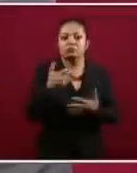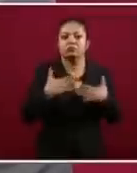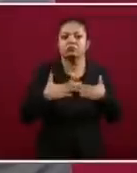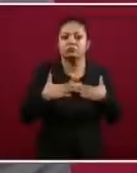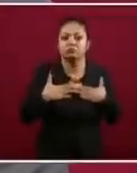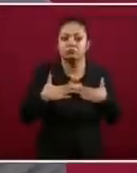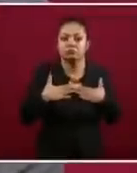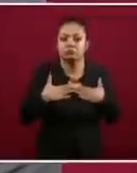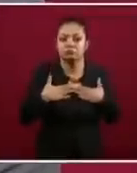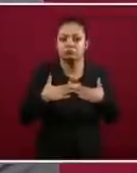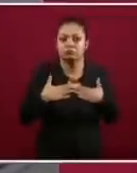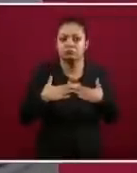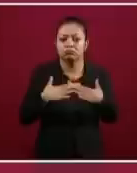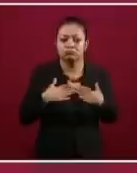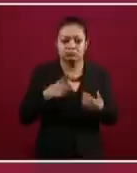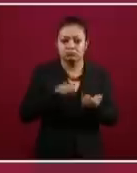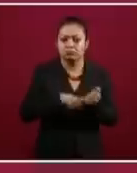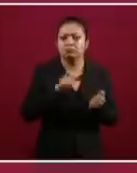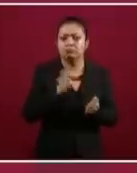se tragaba